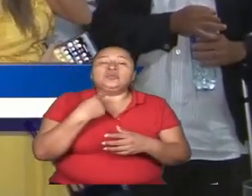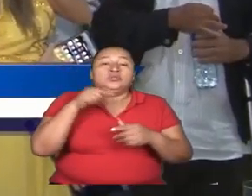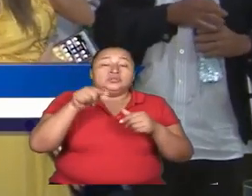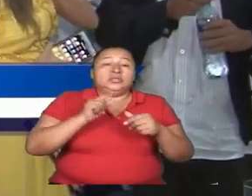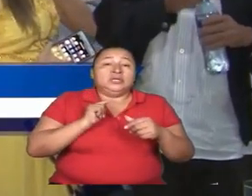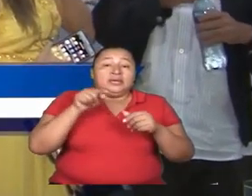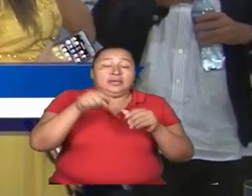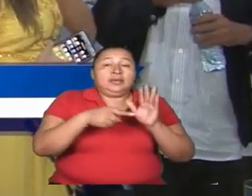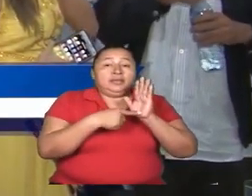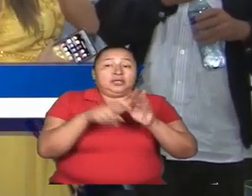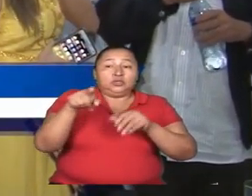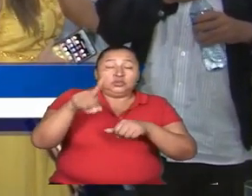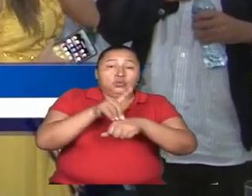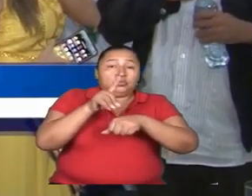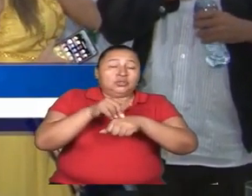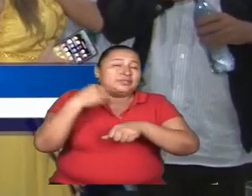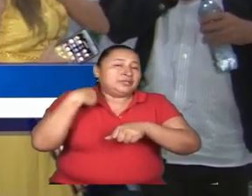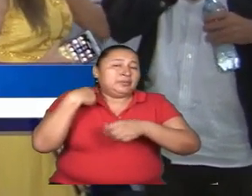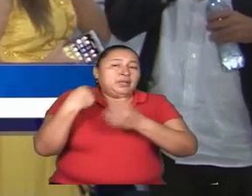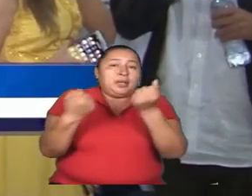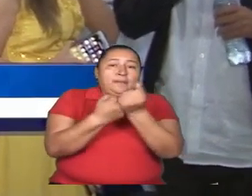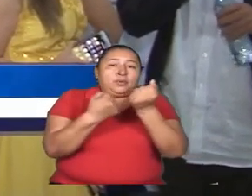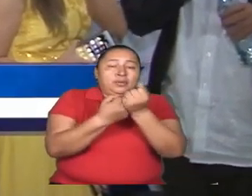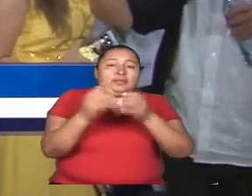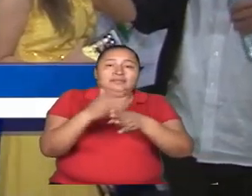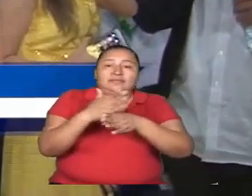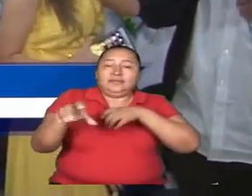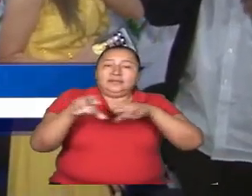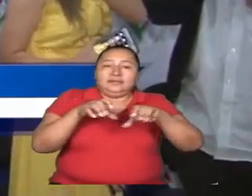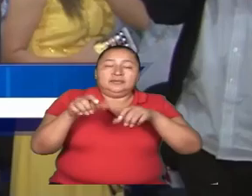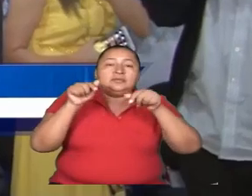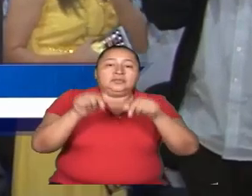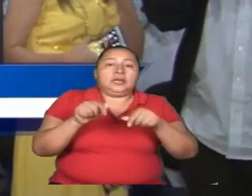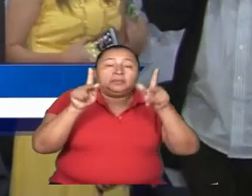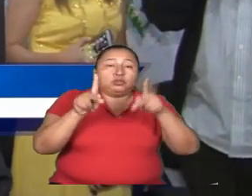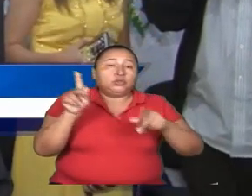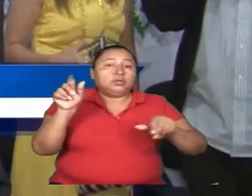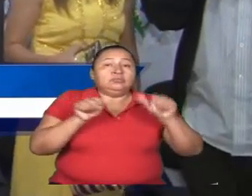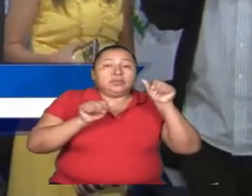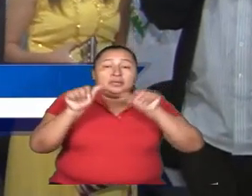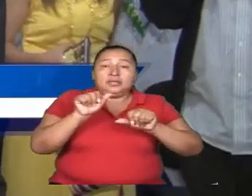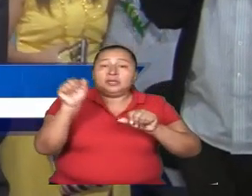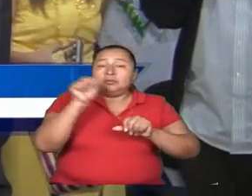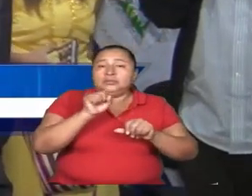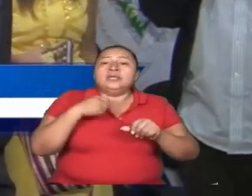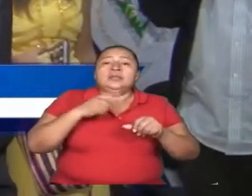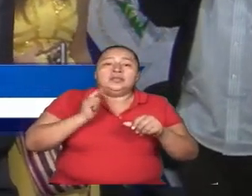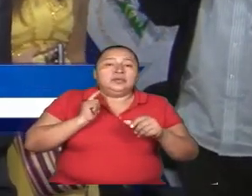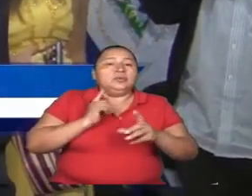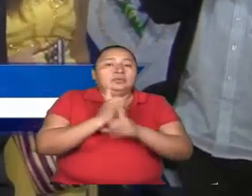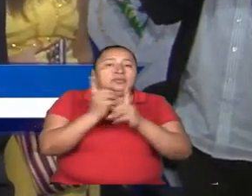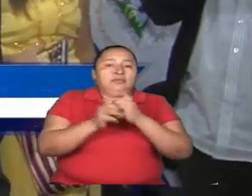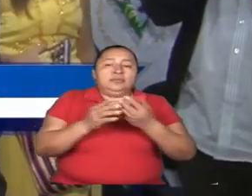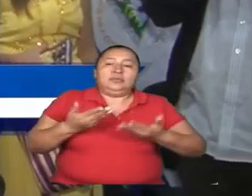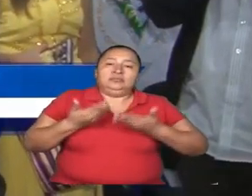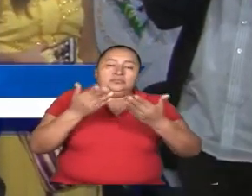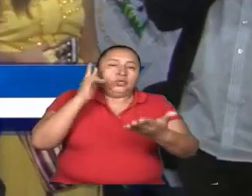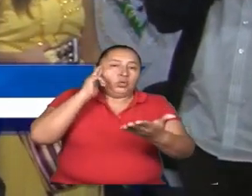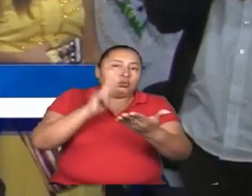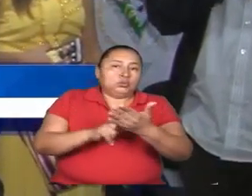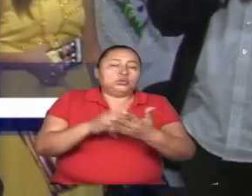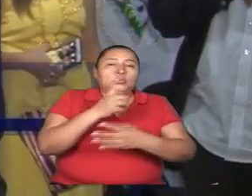Es que el doctor siempre apoya las actividades de los músicos y teníamos eso que reconocer un